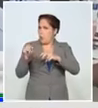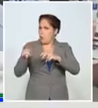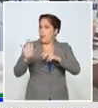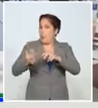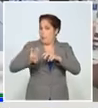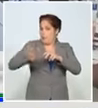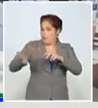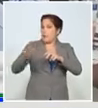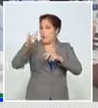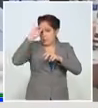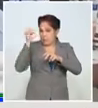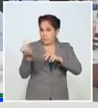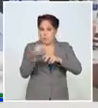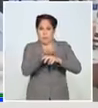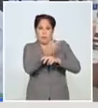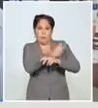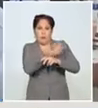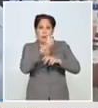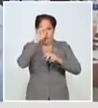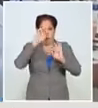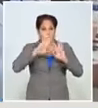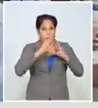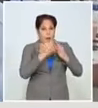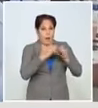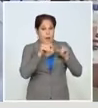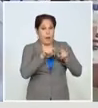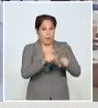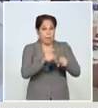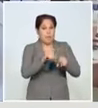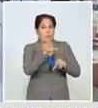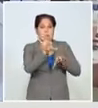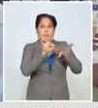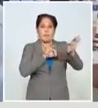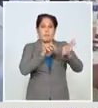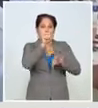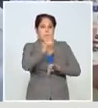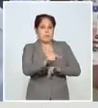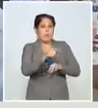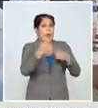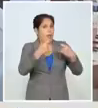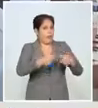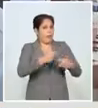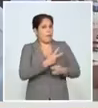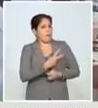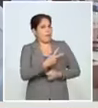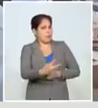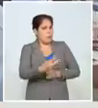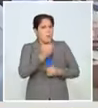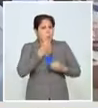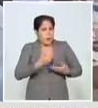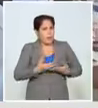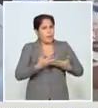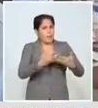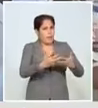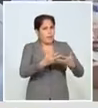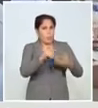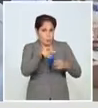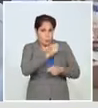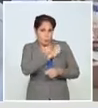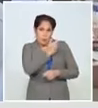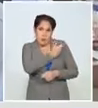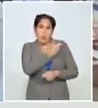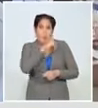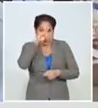vacunado, donde el médico de familia selecciona aquel paciente que dé su voluntad, su disposición para ser vacunado